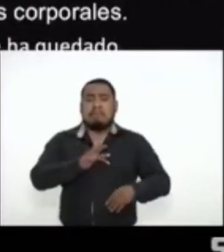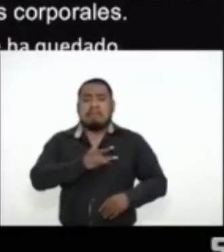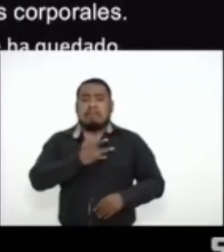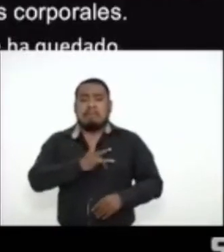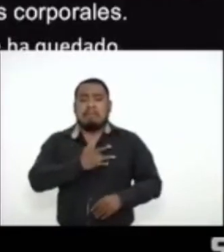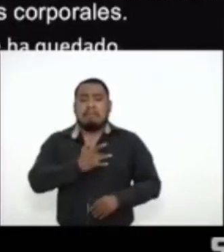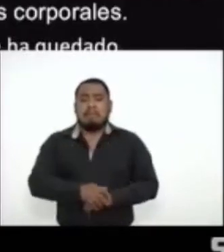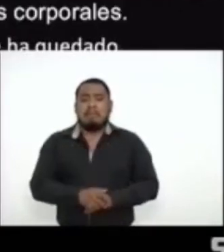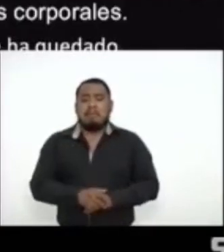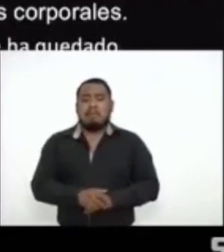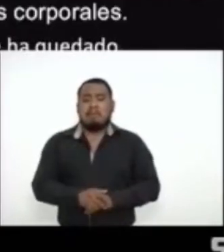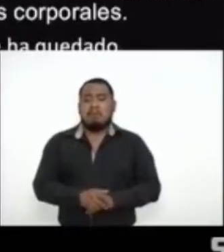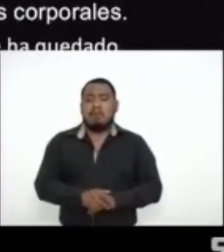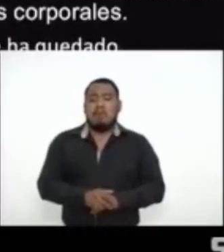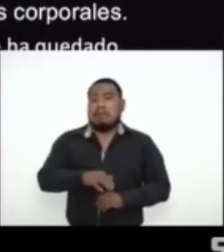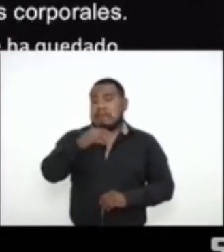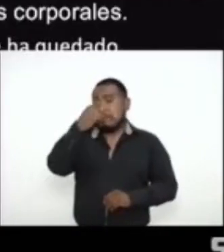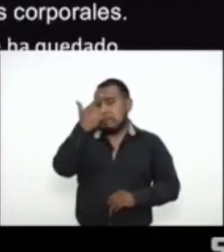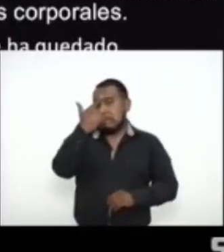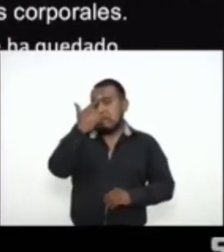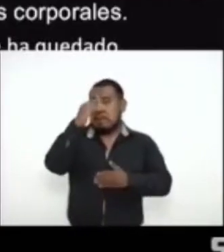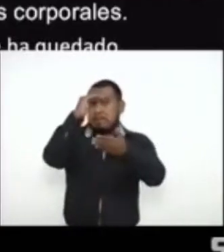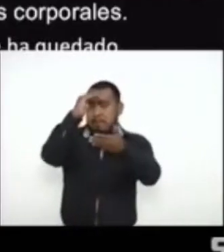Bueno, estos son los pasos importantes.